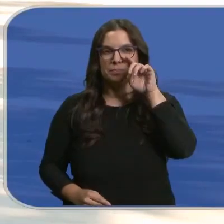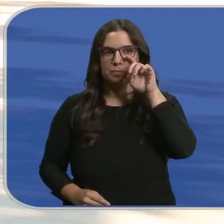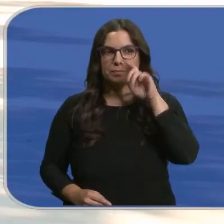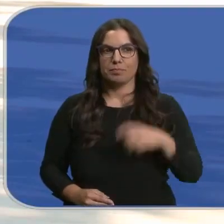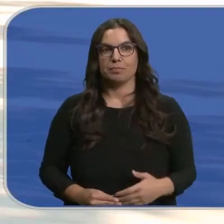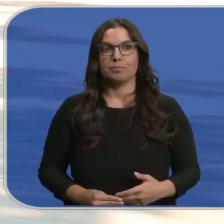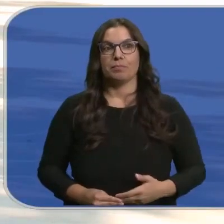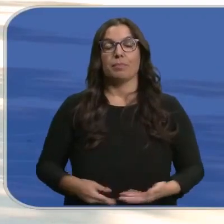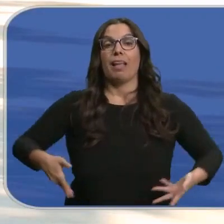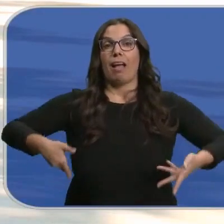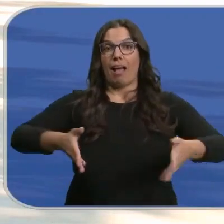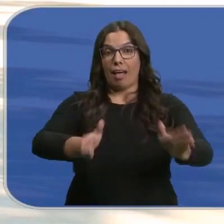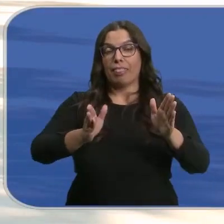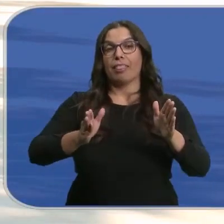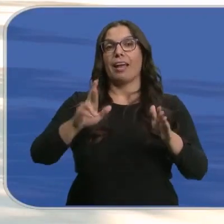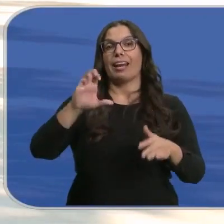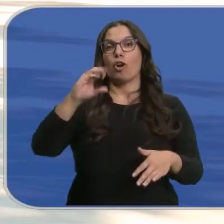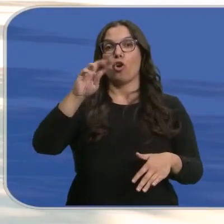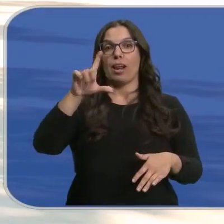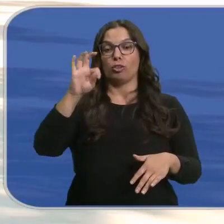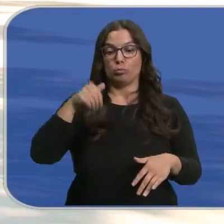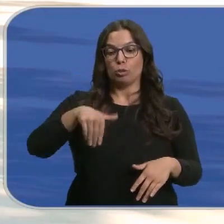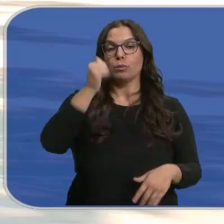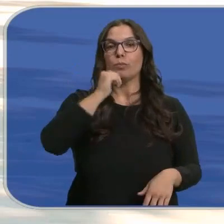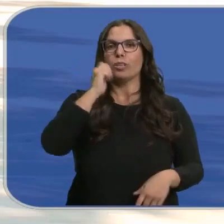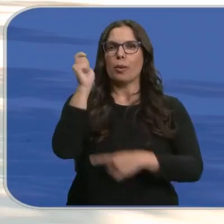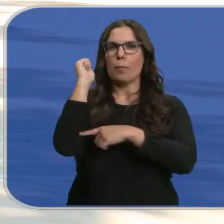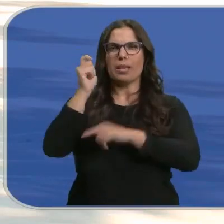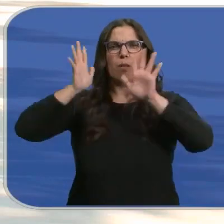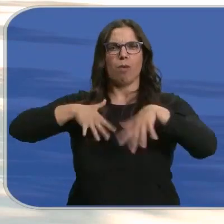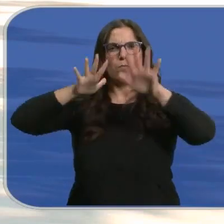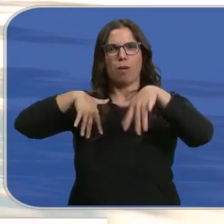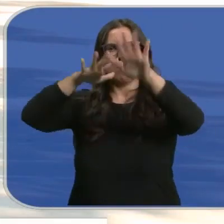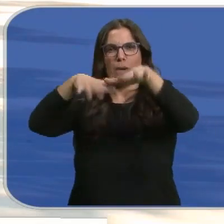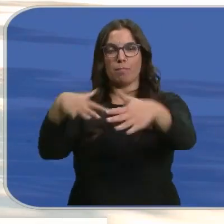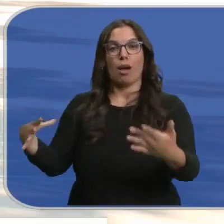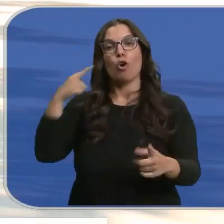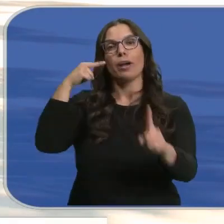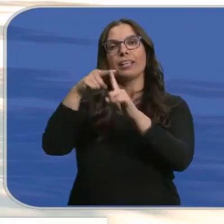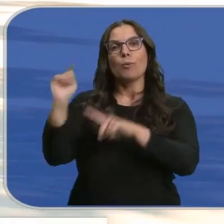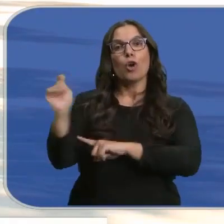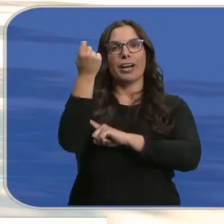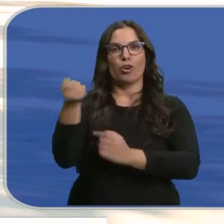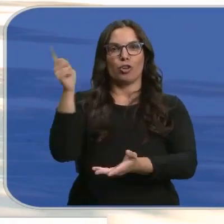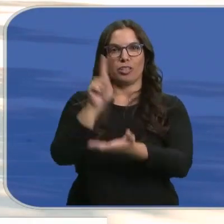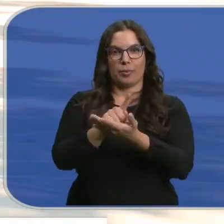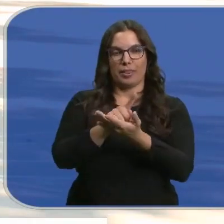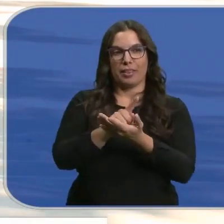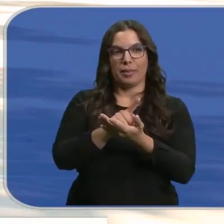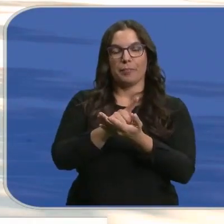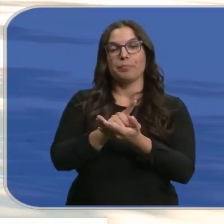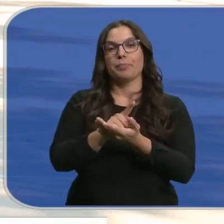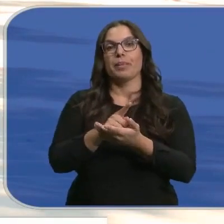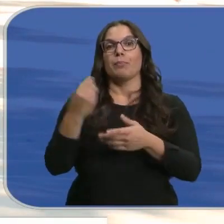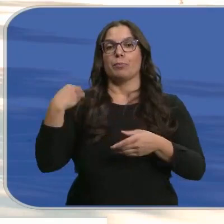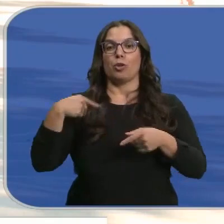La acera Recoletos volverá a acoger este sábado... ...a los peñistas y a todo el que se quiera acercar... ...para un nuevo récord Guinness. Este año se unará golpe de